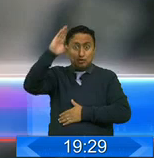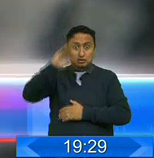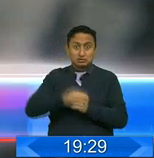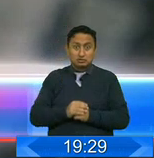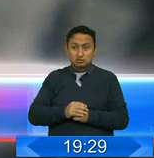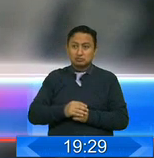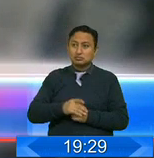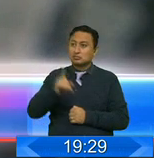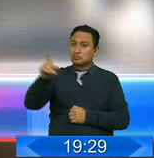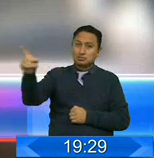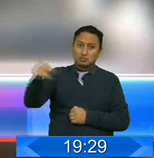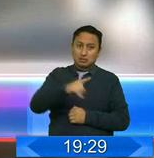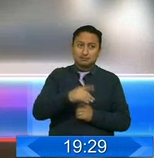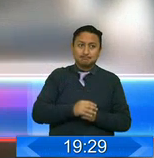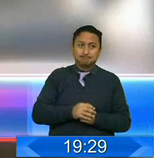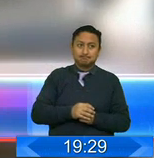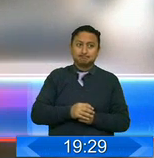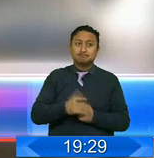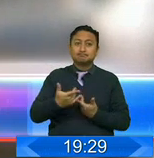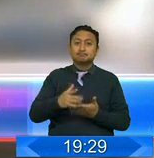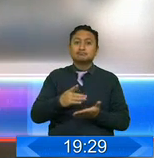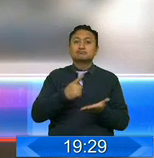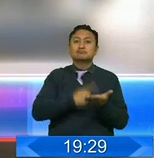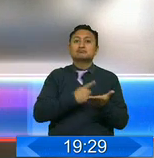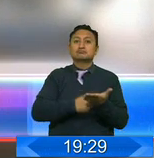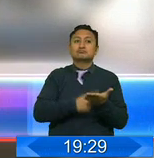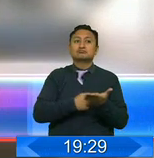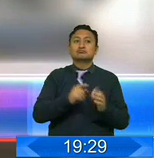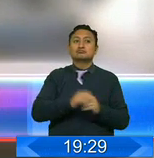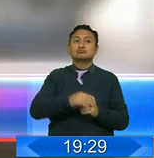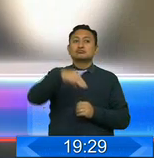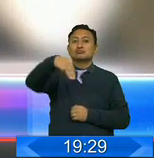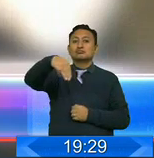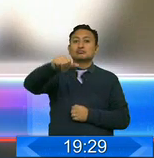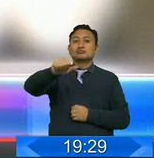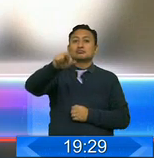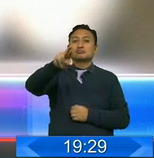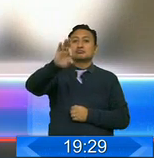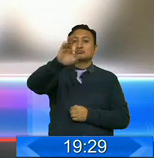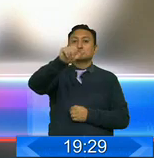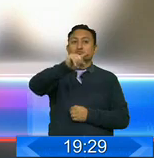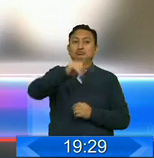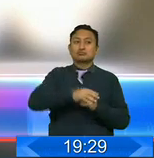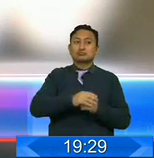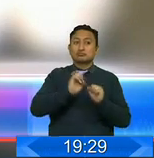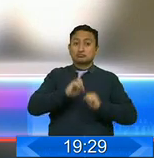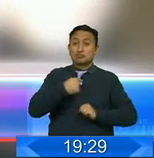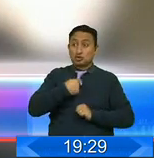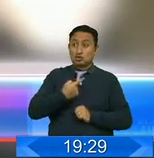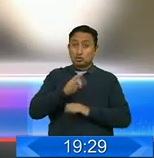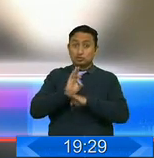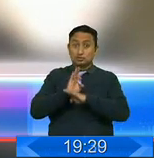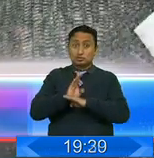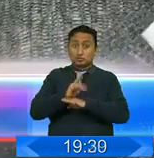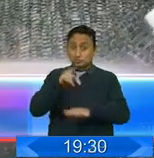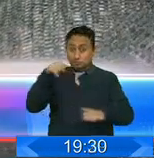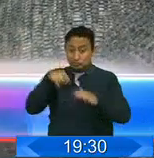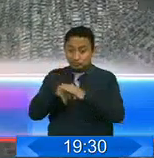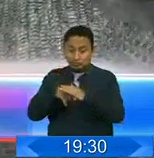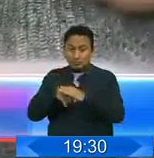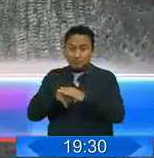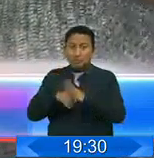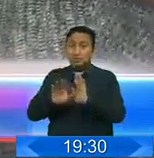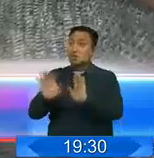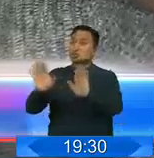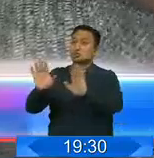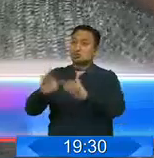a las autoridades. En la audiencia de vinculación, Marta cuenta que habría querido ingresar para detallar su testimonio, pero no se le